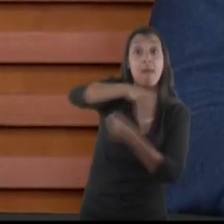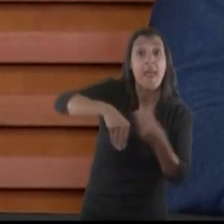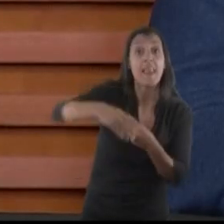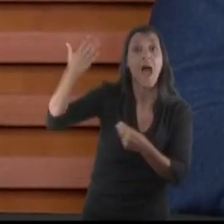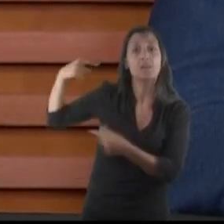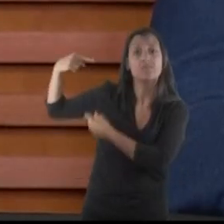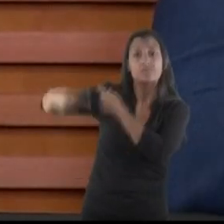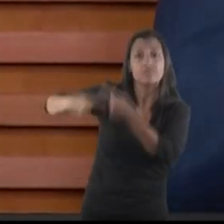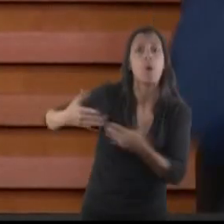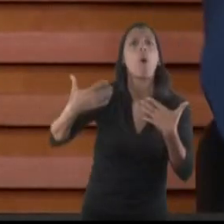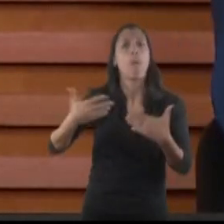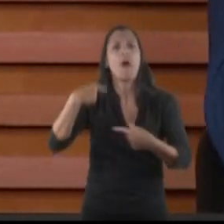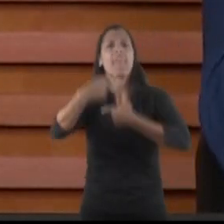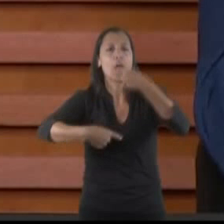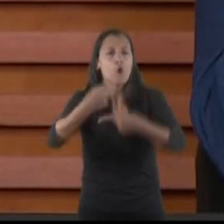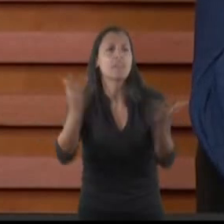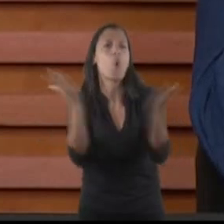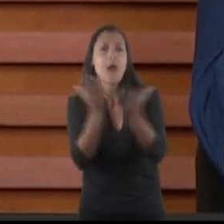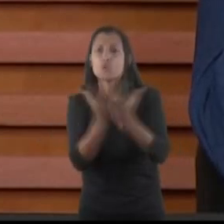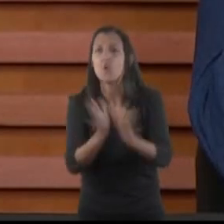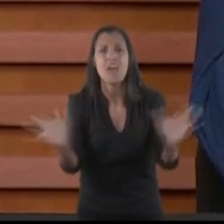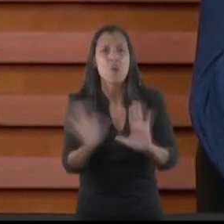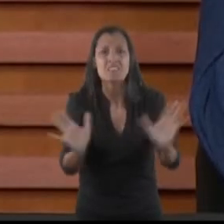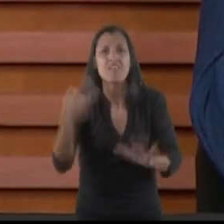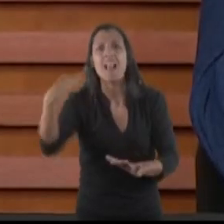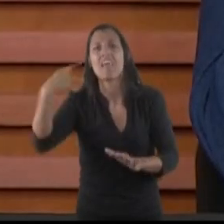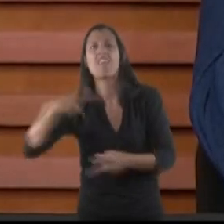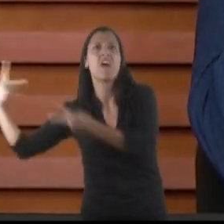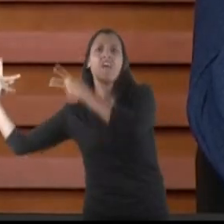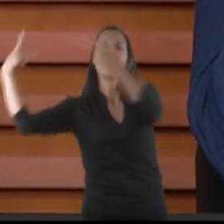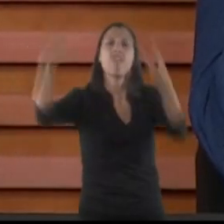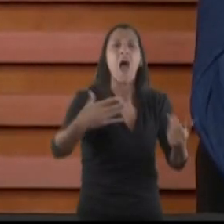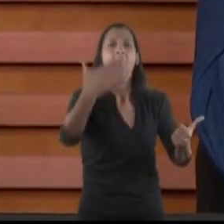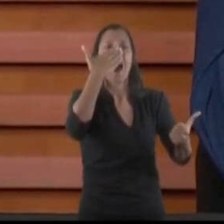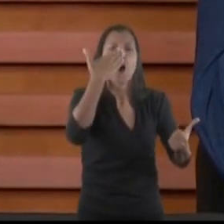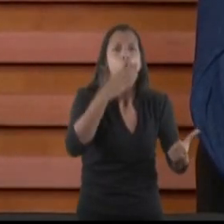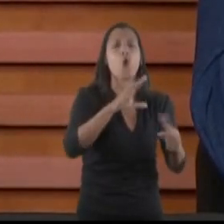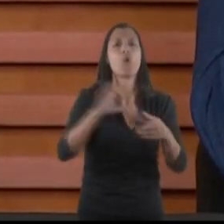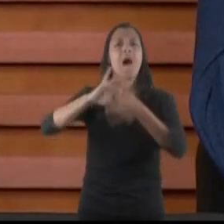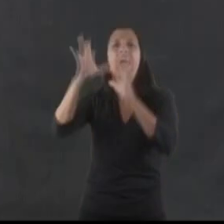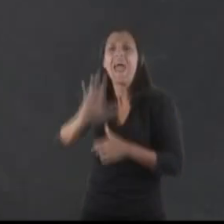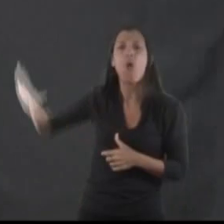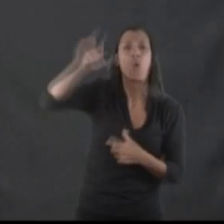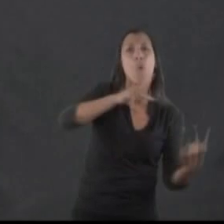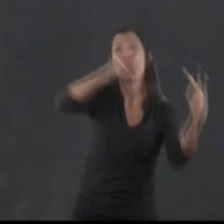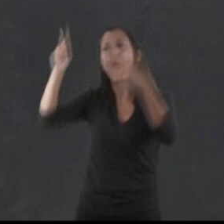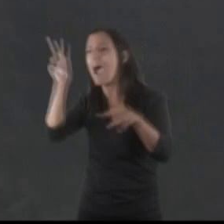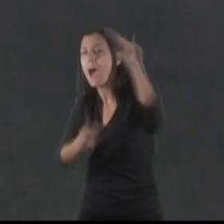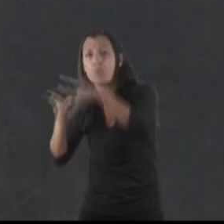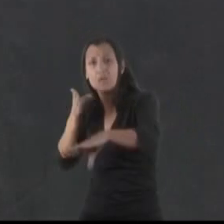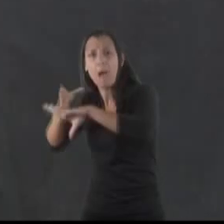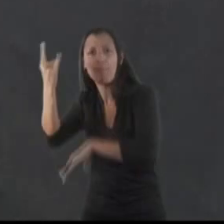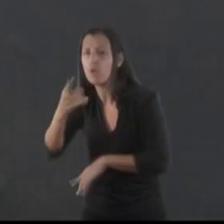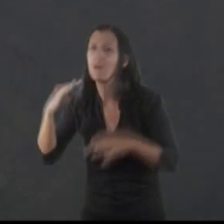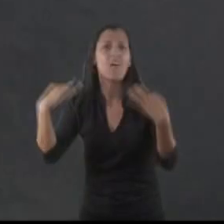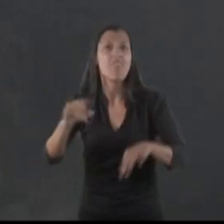para seguir estudiando, no es posible que tengan que viajar a Córdoba, a Chuquisaca o a Europa. Y por lo tanto tenemos que